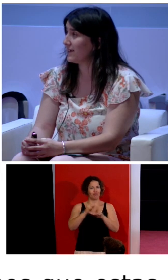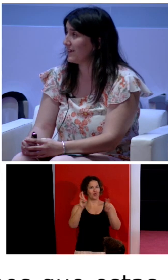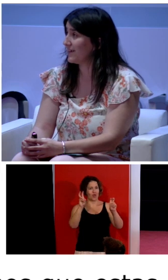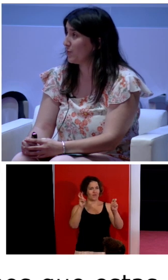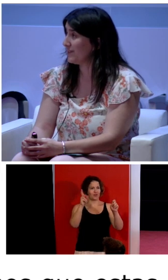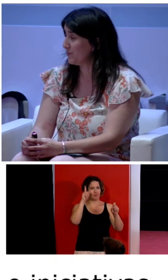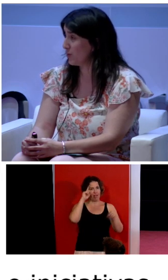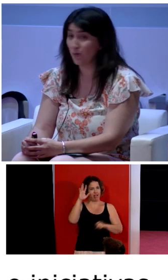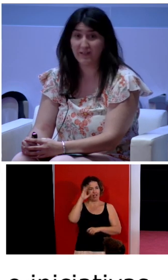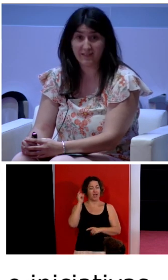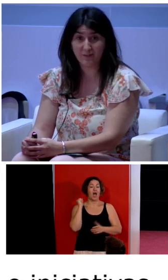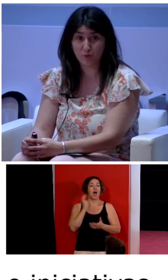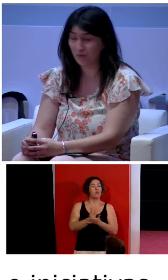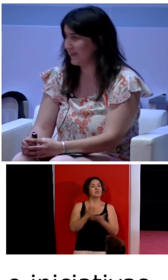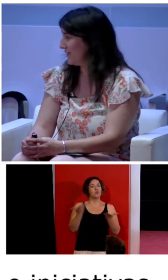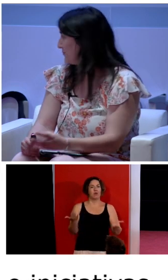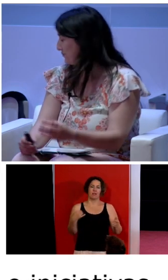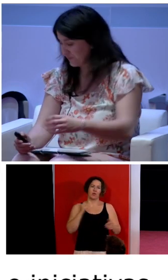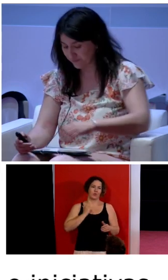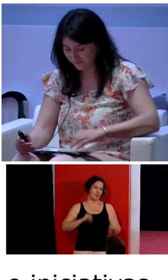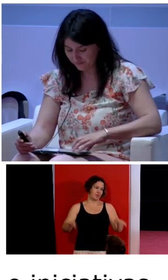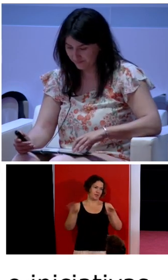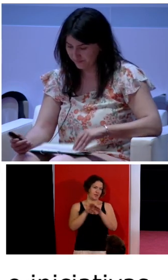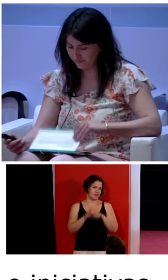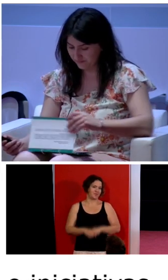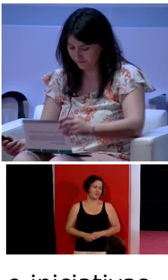que apuesten por la igualdad de oportunidades.